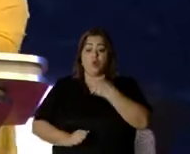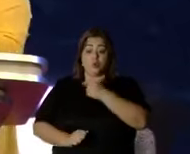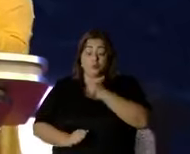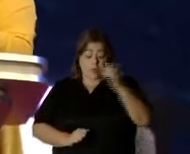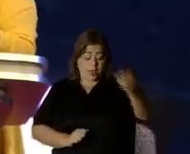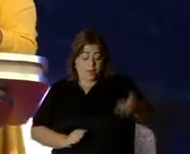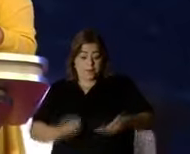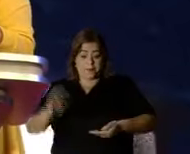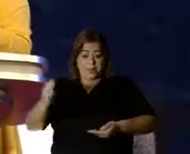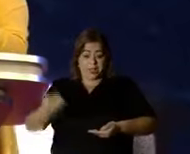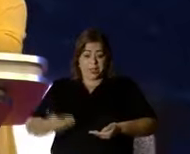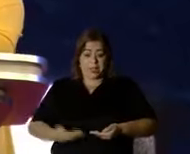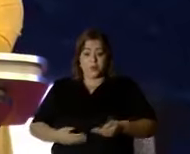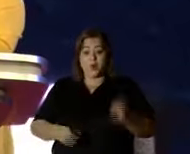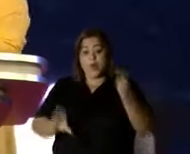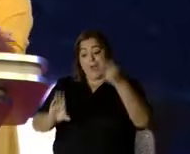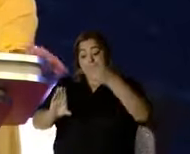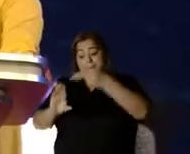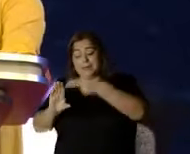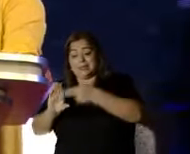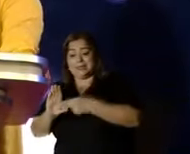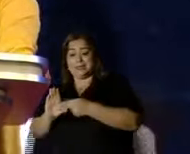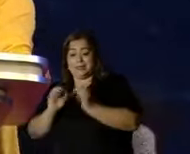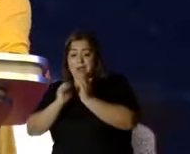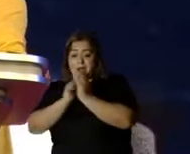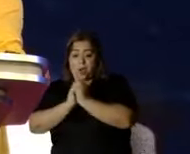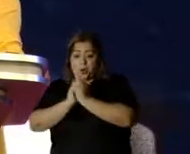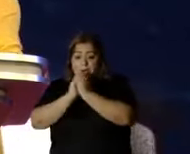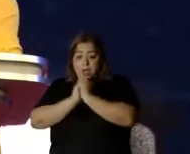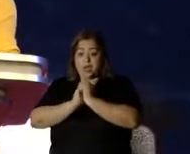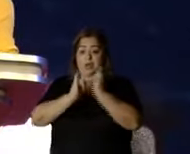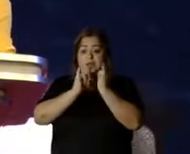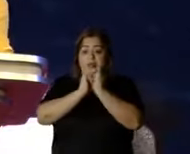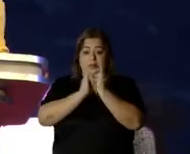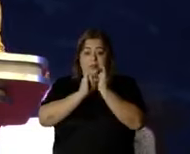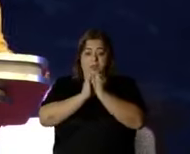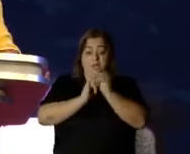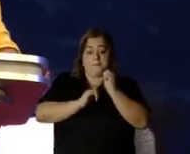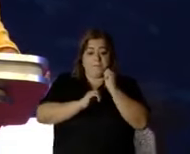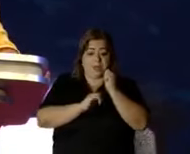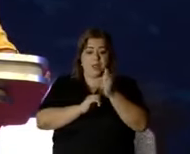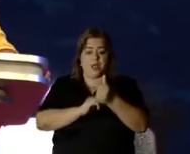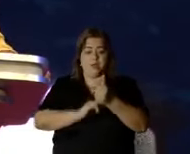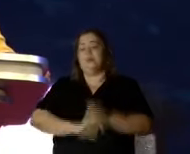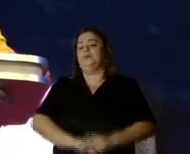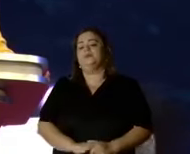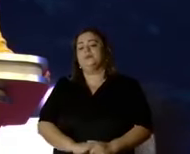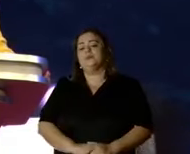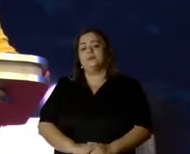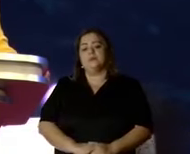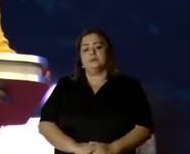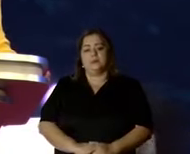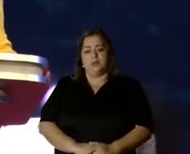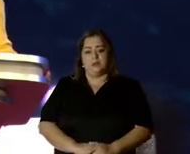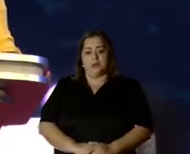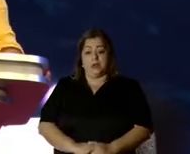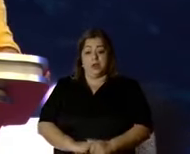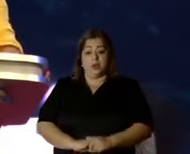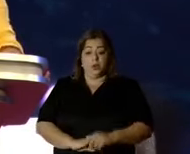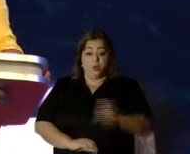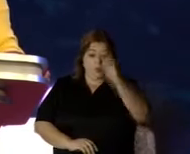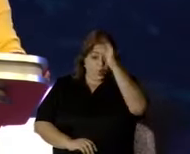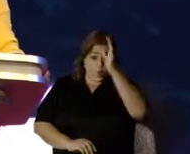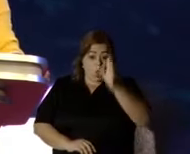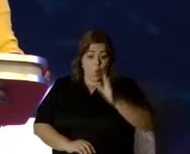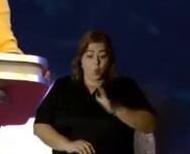parte de los que abren los cielos y desatan bendición sobre Puerto Rico y las naciones, amén. Y los caminantes con el papá